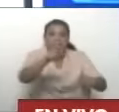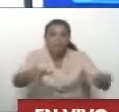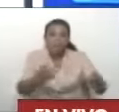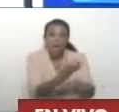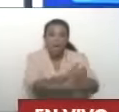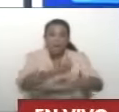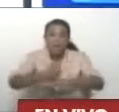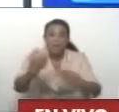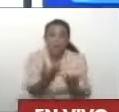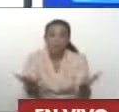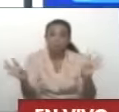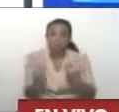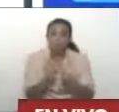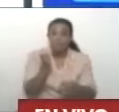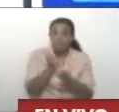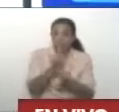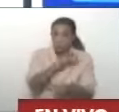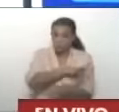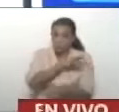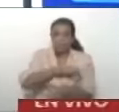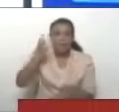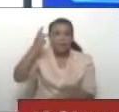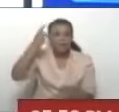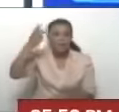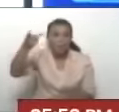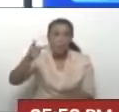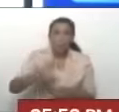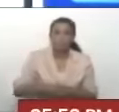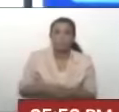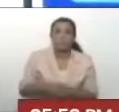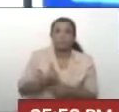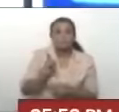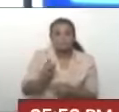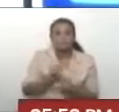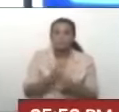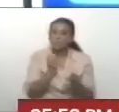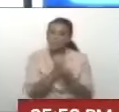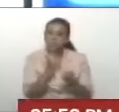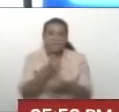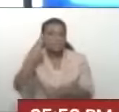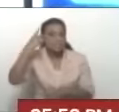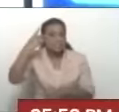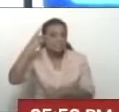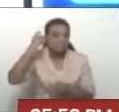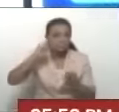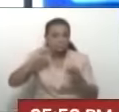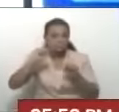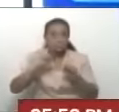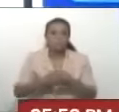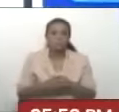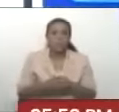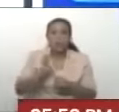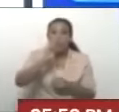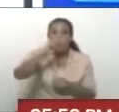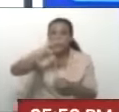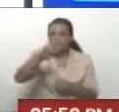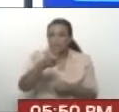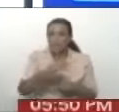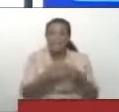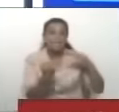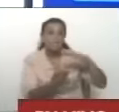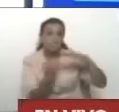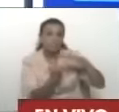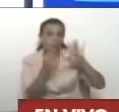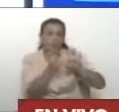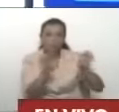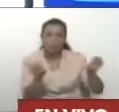a trabajadores sociales, sociólogos, psicólogos, psiquiatras, ONG,